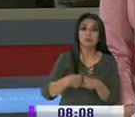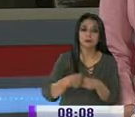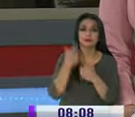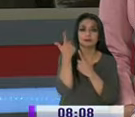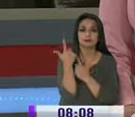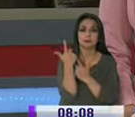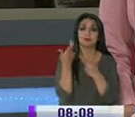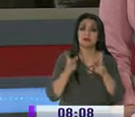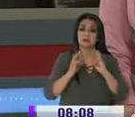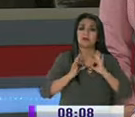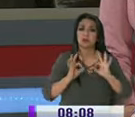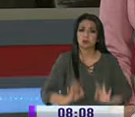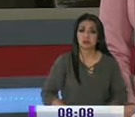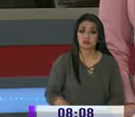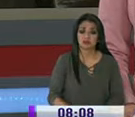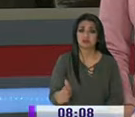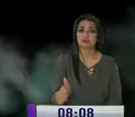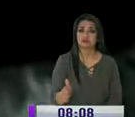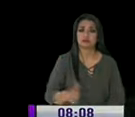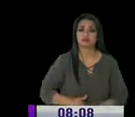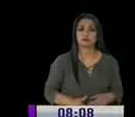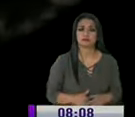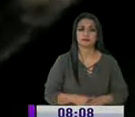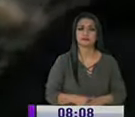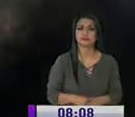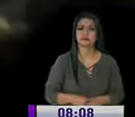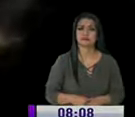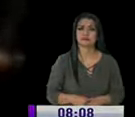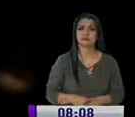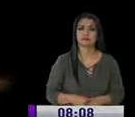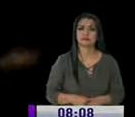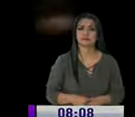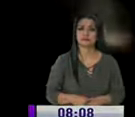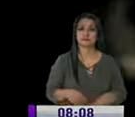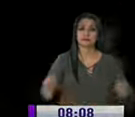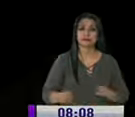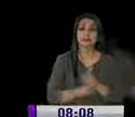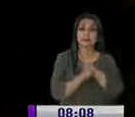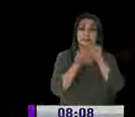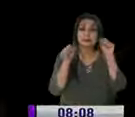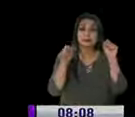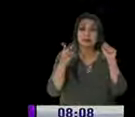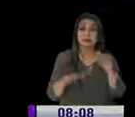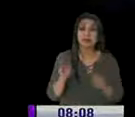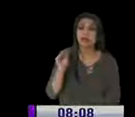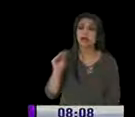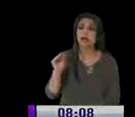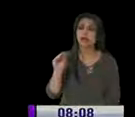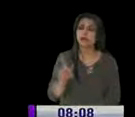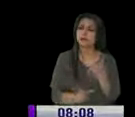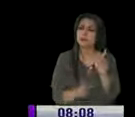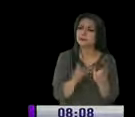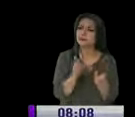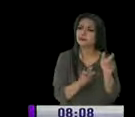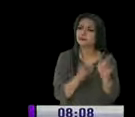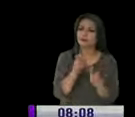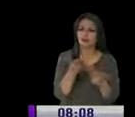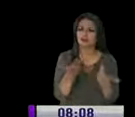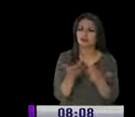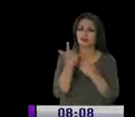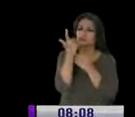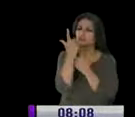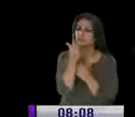estaban uniformados. Ni bien amanecía, alguien alertó que personas con uniforme del ejército estaban aparentemente en el